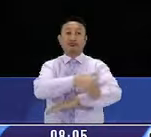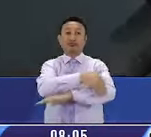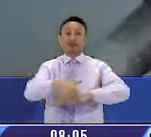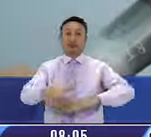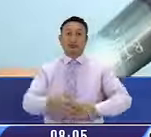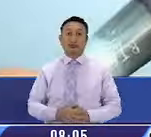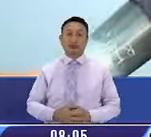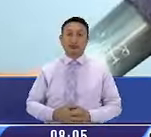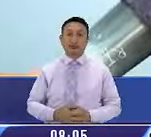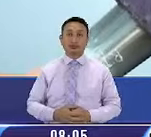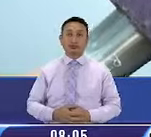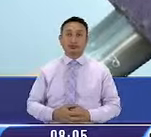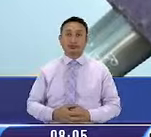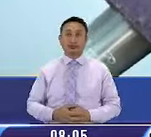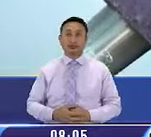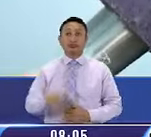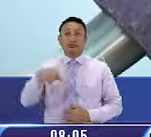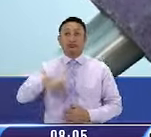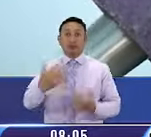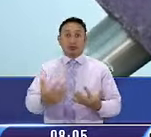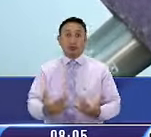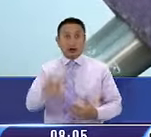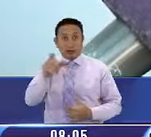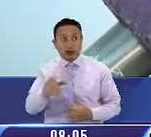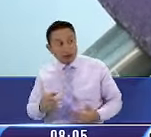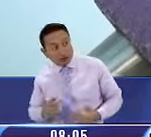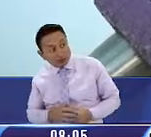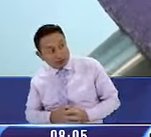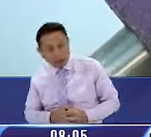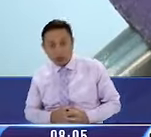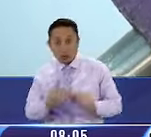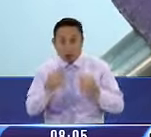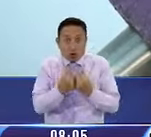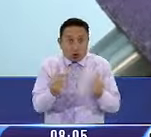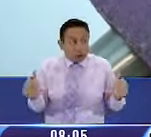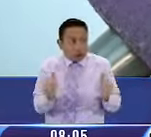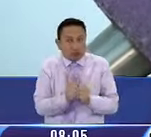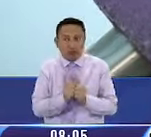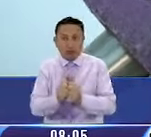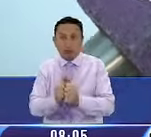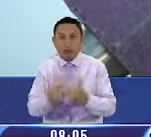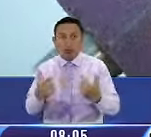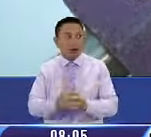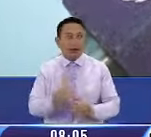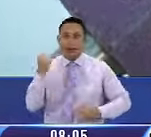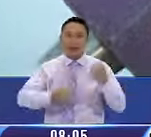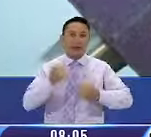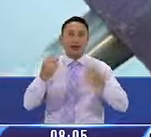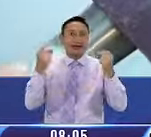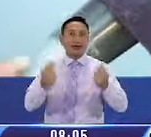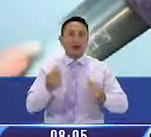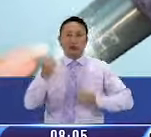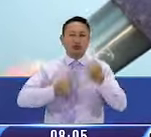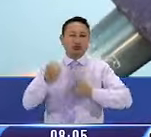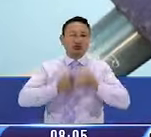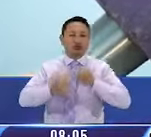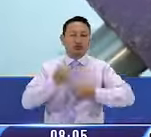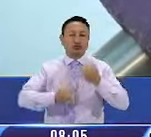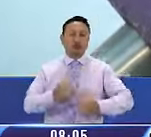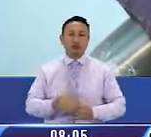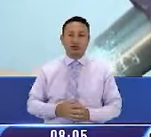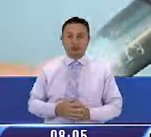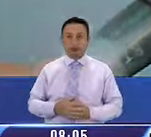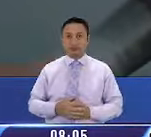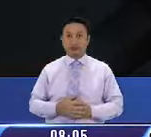salida. Tiene que estar esperando que haya gente para poder salir en el grupo, sino rapidito caminar para poder evitar este